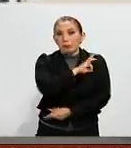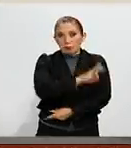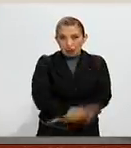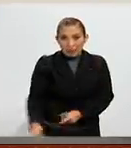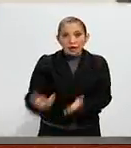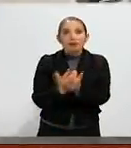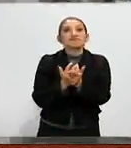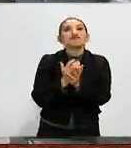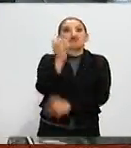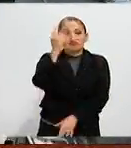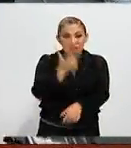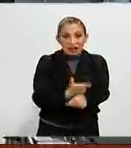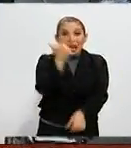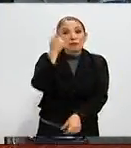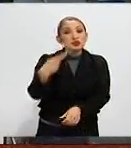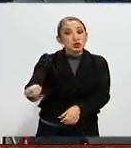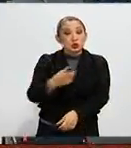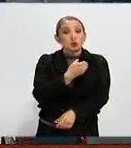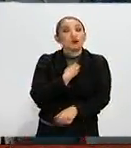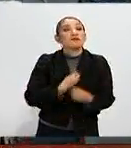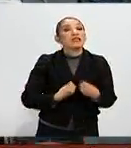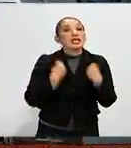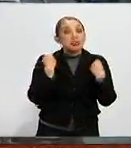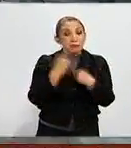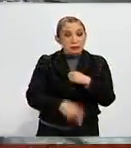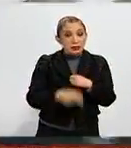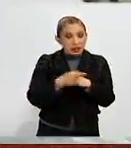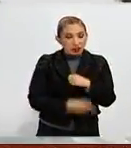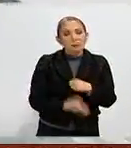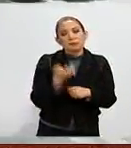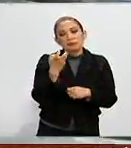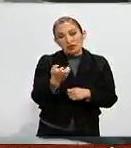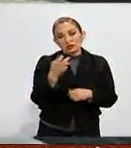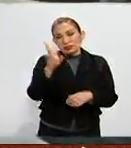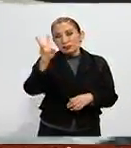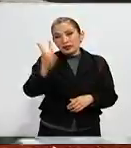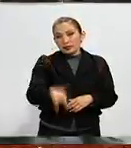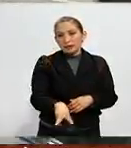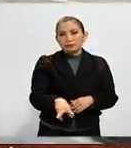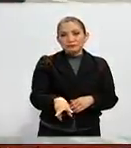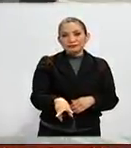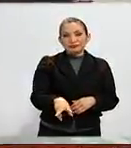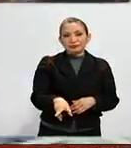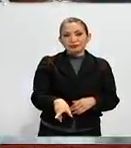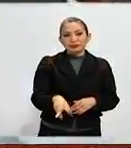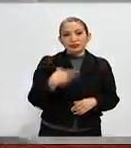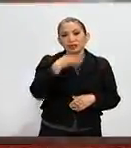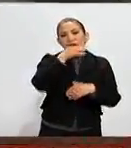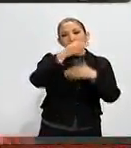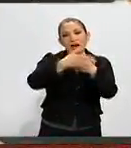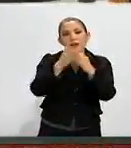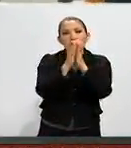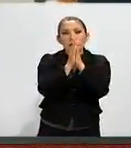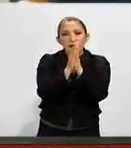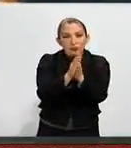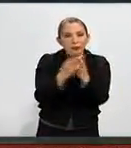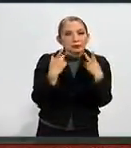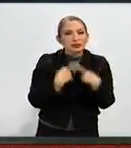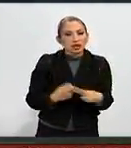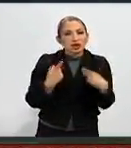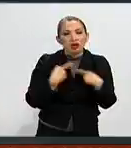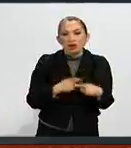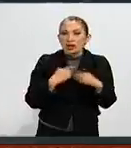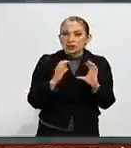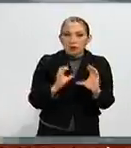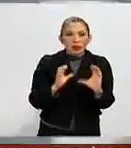crisis serias y poner en riesgo incluso su vida. De tal manera que sí, llamo y exhorto a la población a